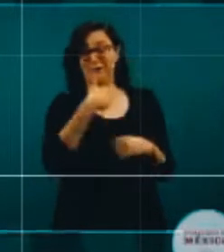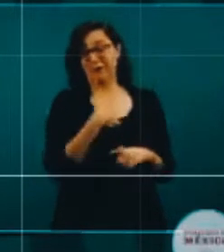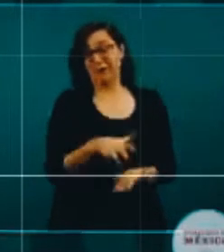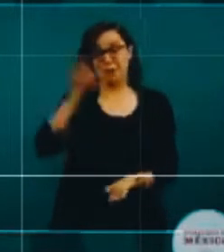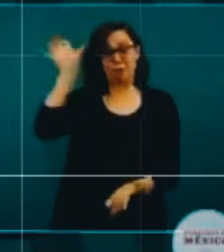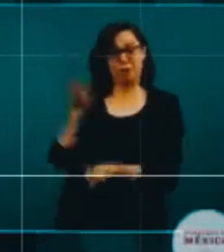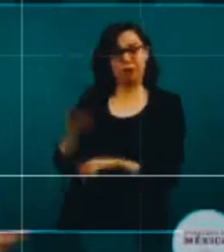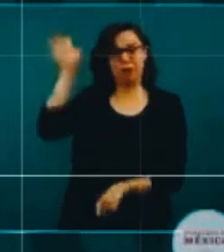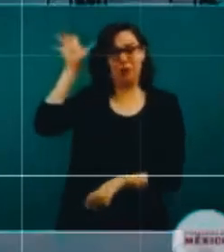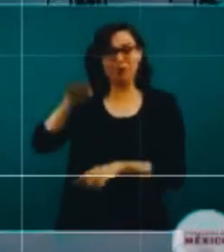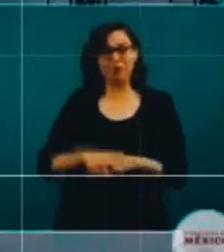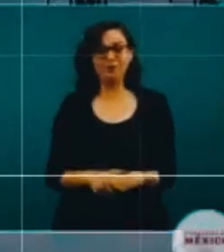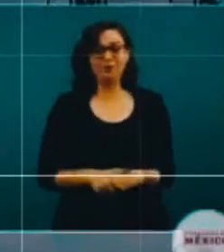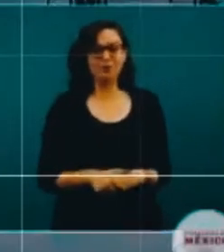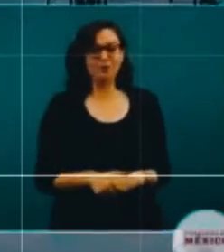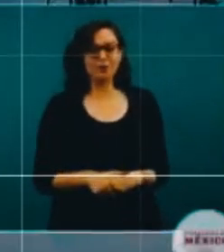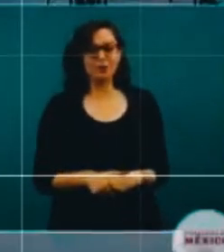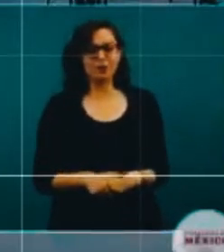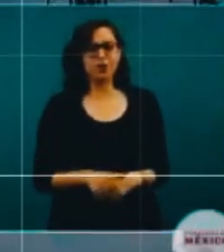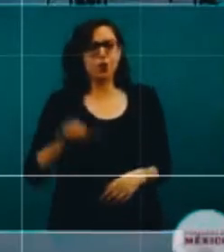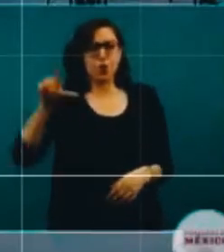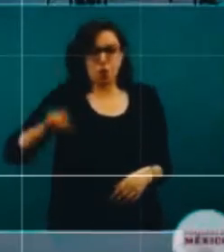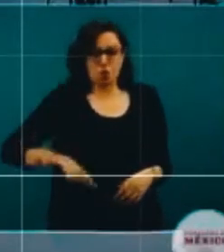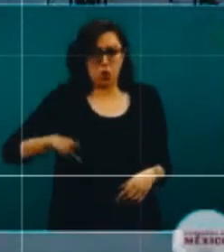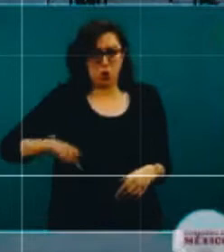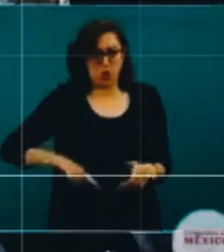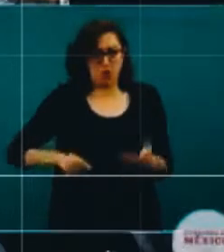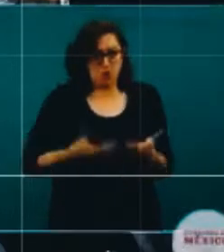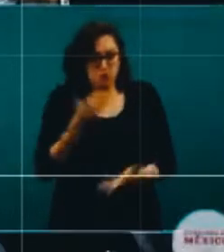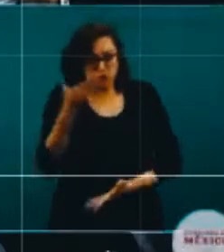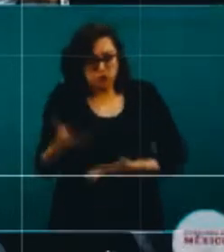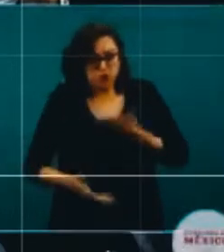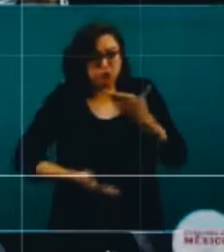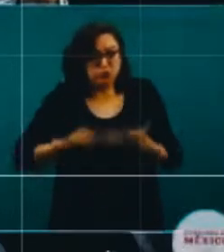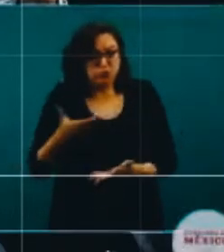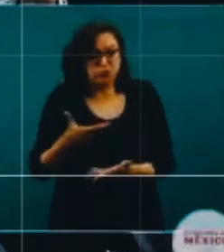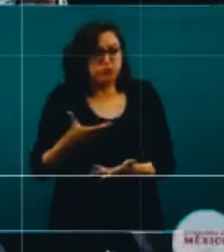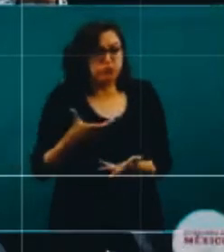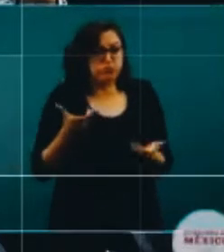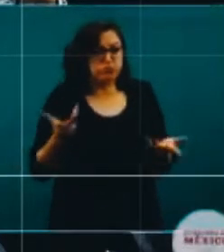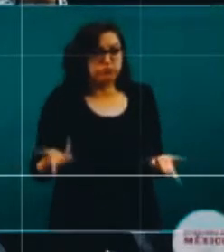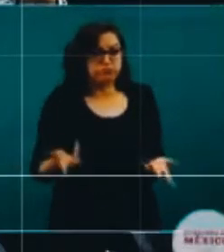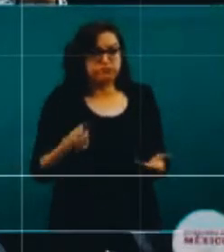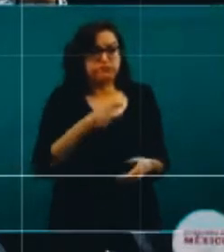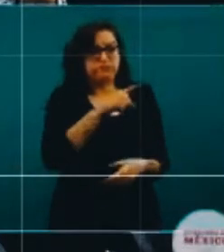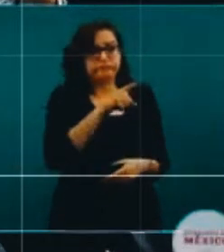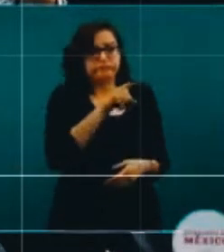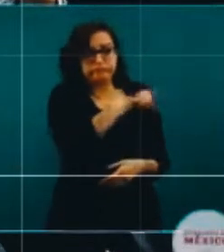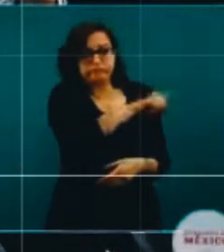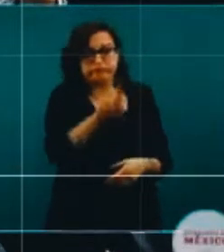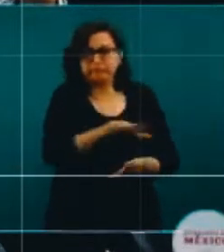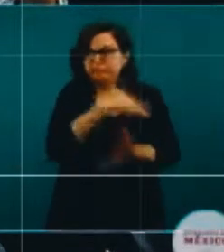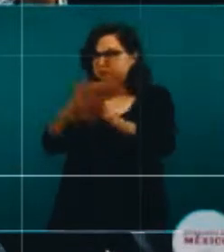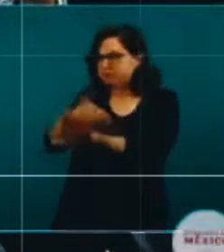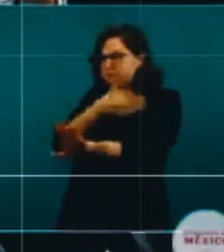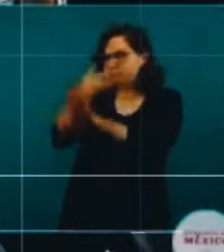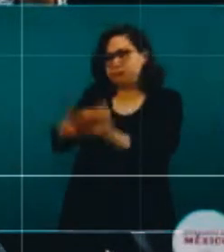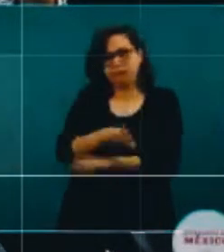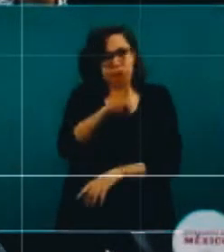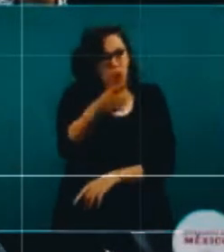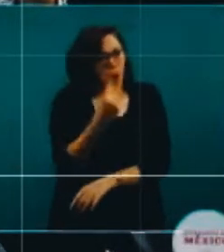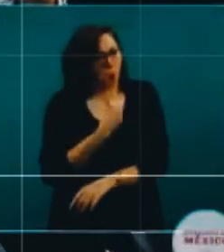O sea, un servidor público debe estar sujeto a la crítica, por sí, más despiadada que sea. Y la oposición tiene derecho